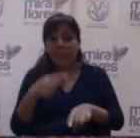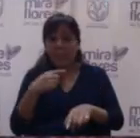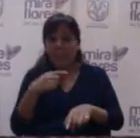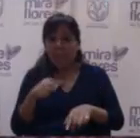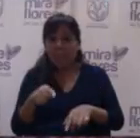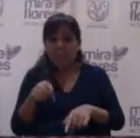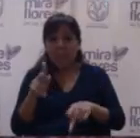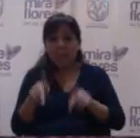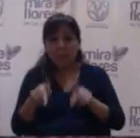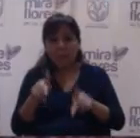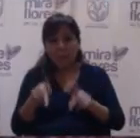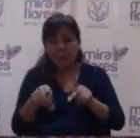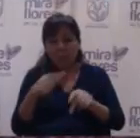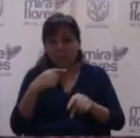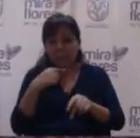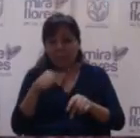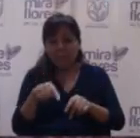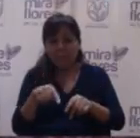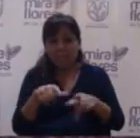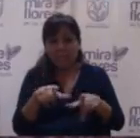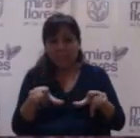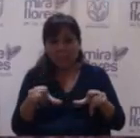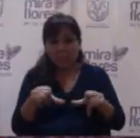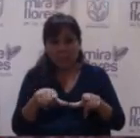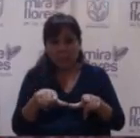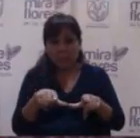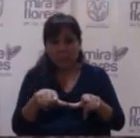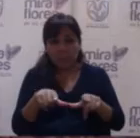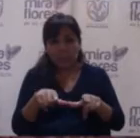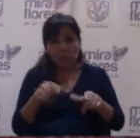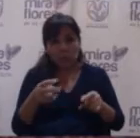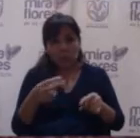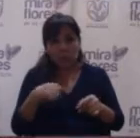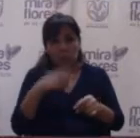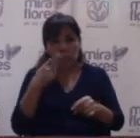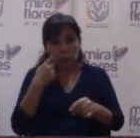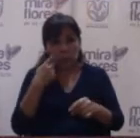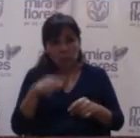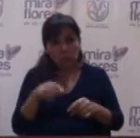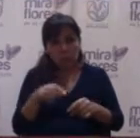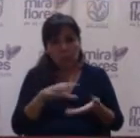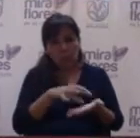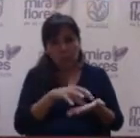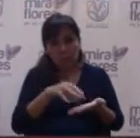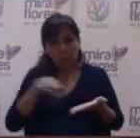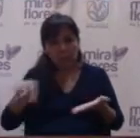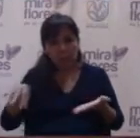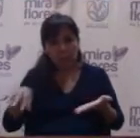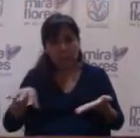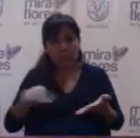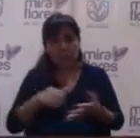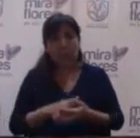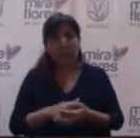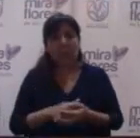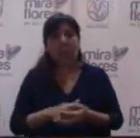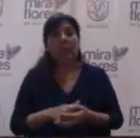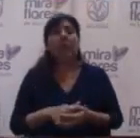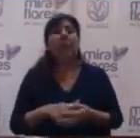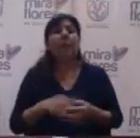zona ya no formen más parte de la municipalidad. Coronel. Sí, solamente para ampliar, doctor,